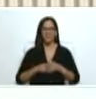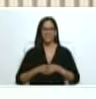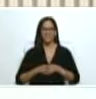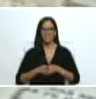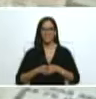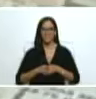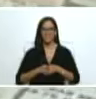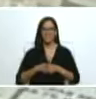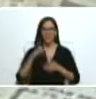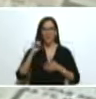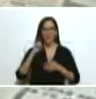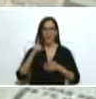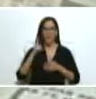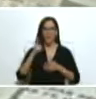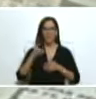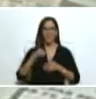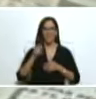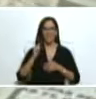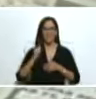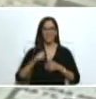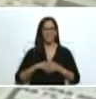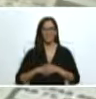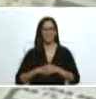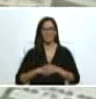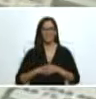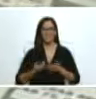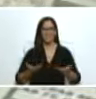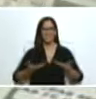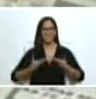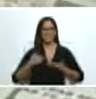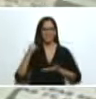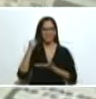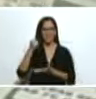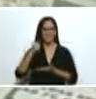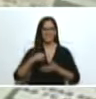Olga Tañón recibe premio Lo Nuestro a la Excelencia.